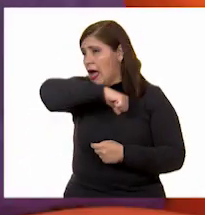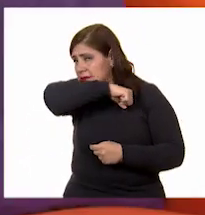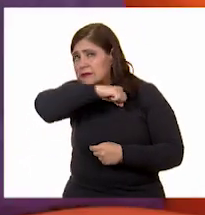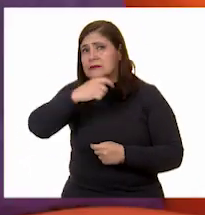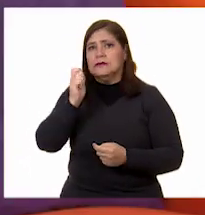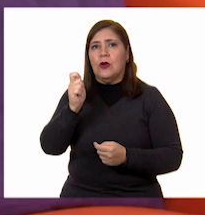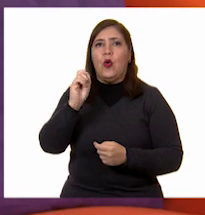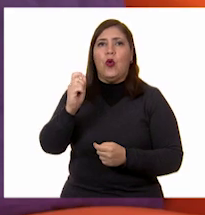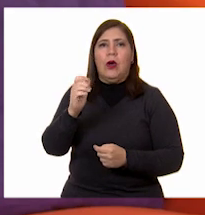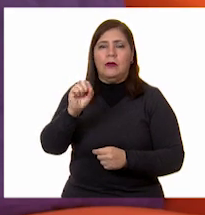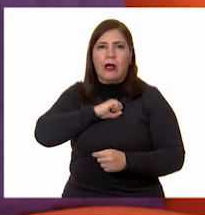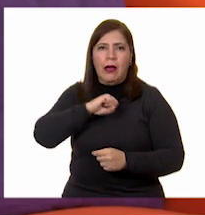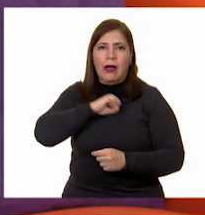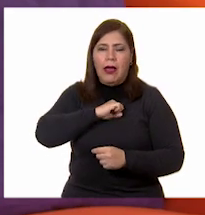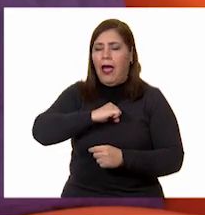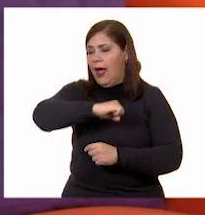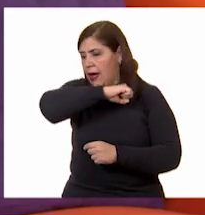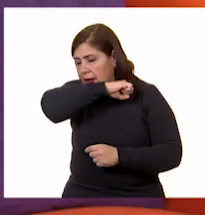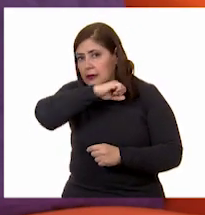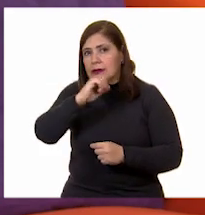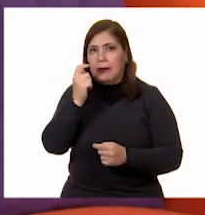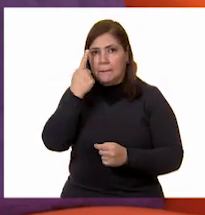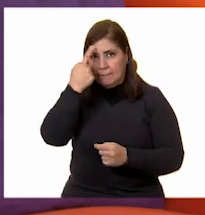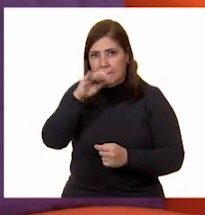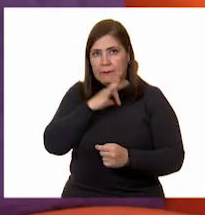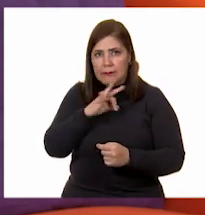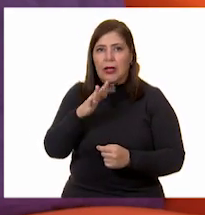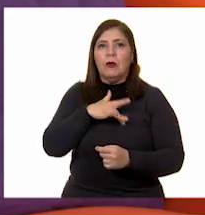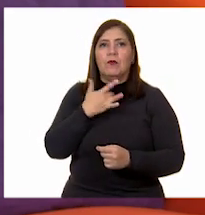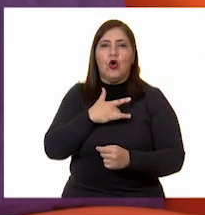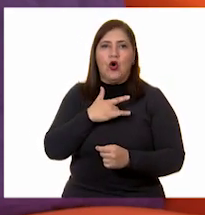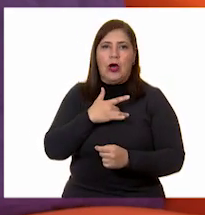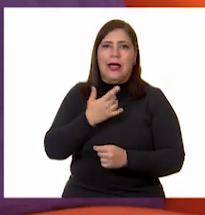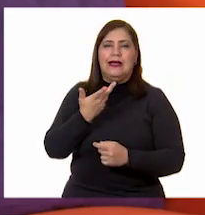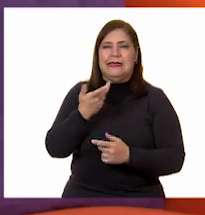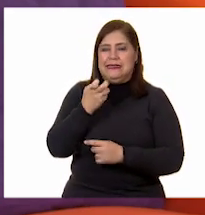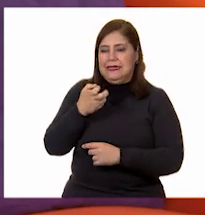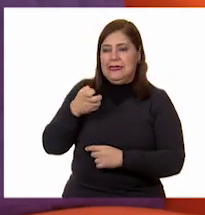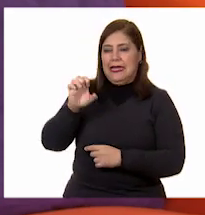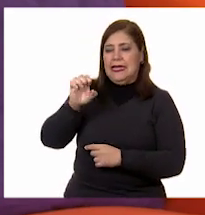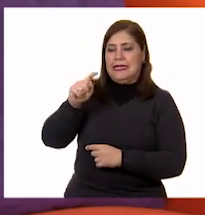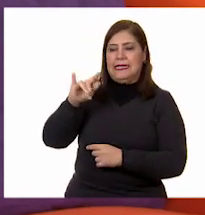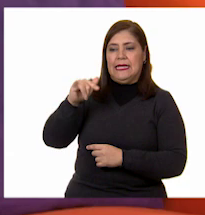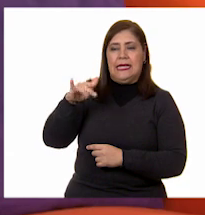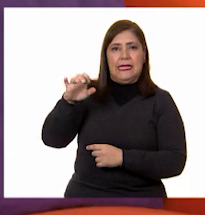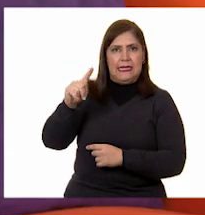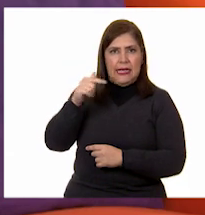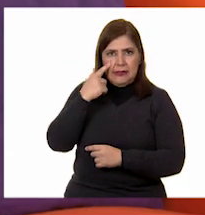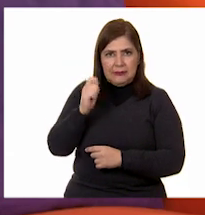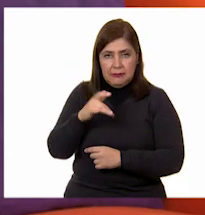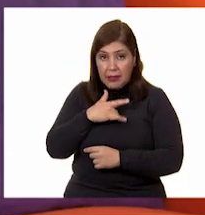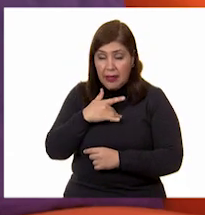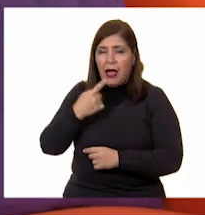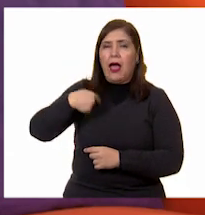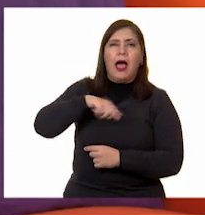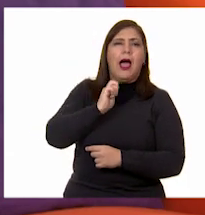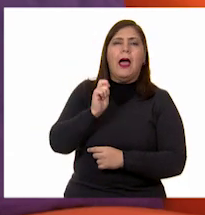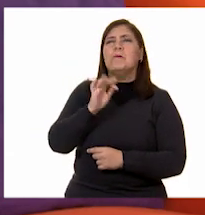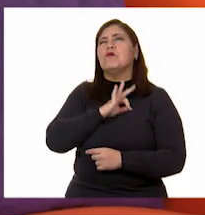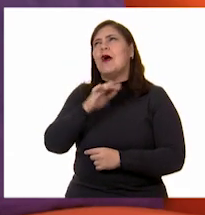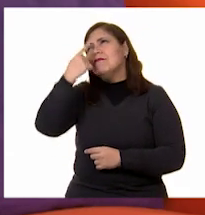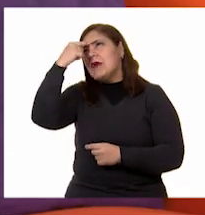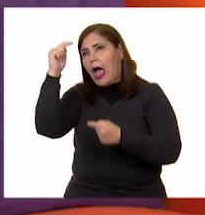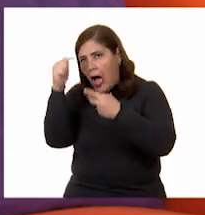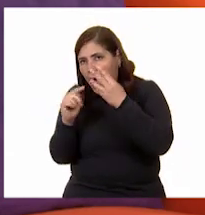en el ángulo interior del codo, lo que se conoce como el estornudo de etiqueta. Pero esto, que para nosotros puede resultar